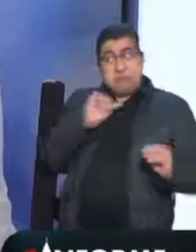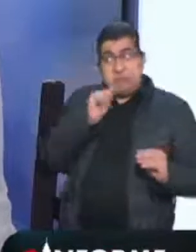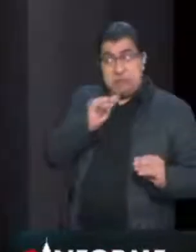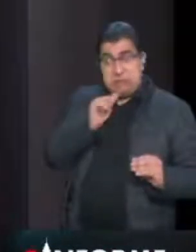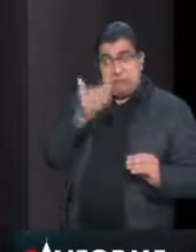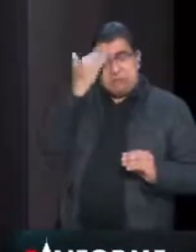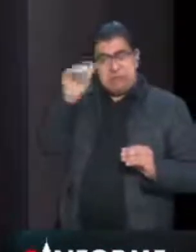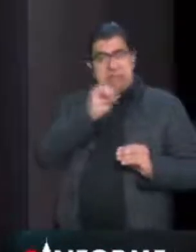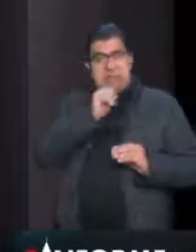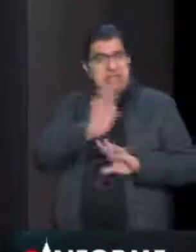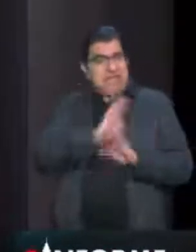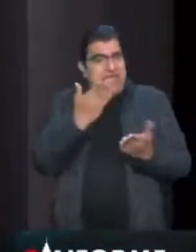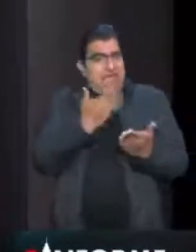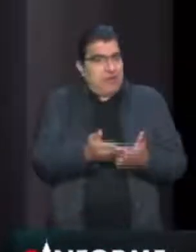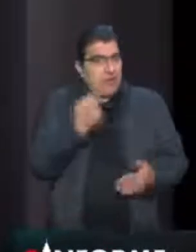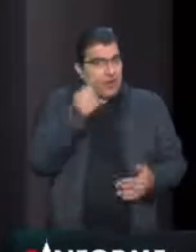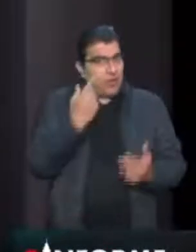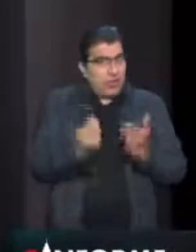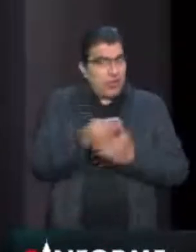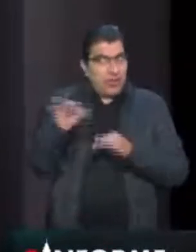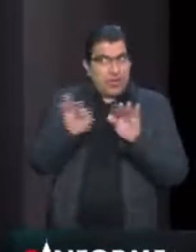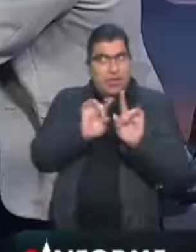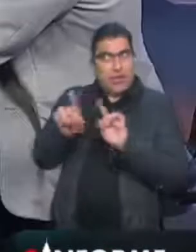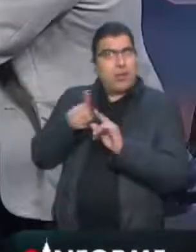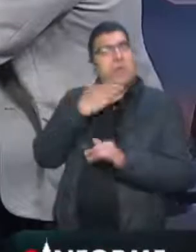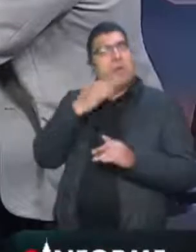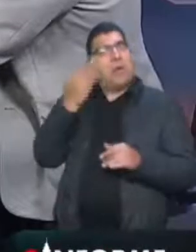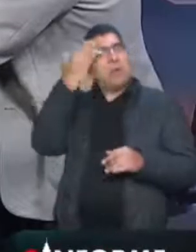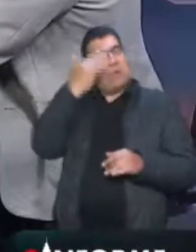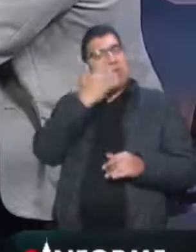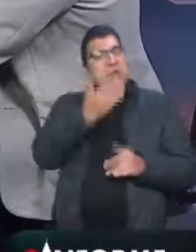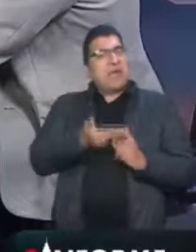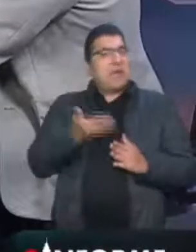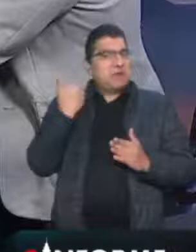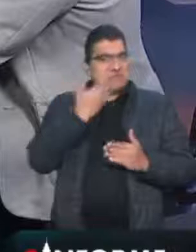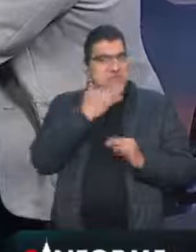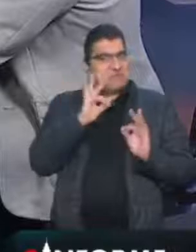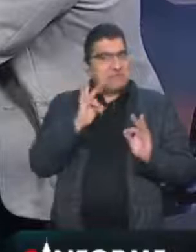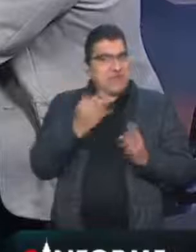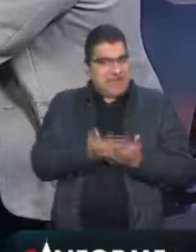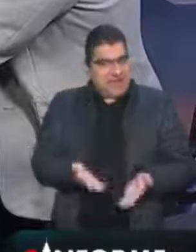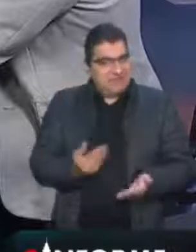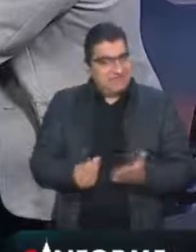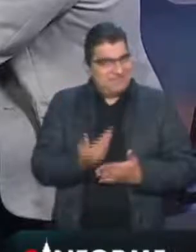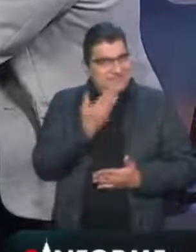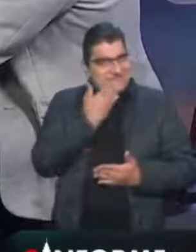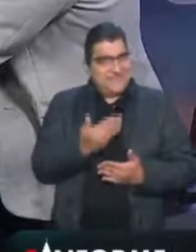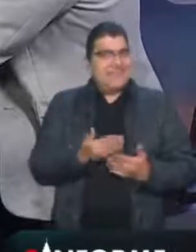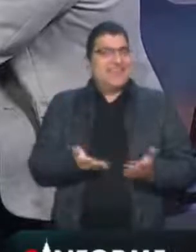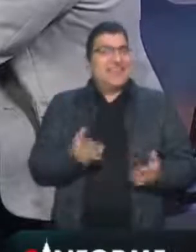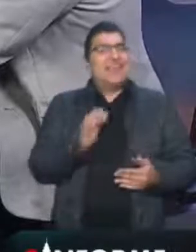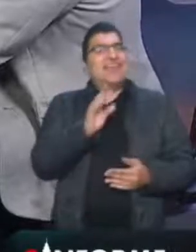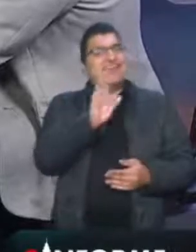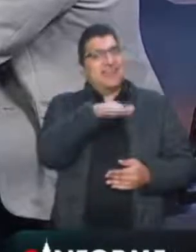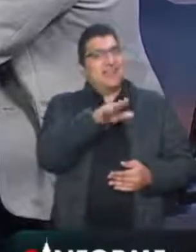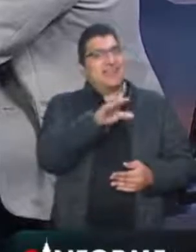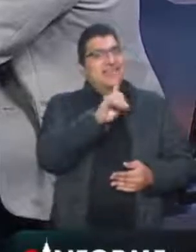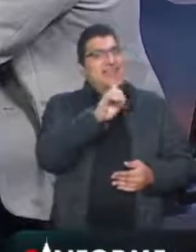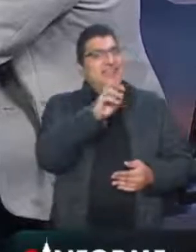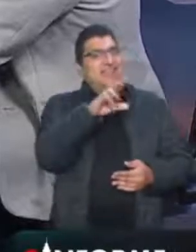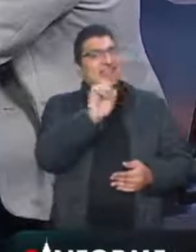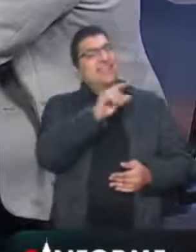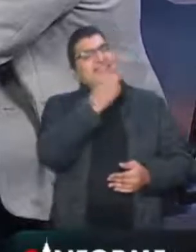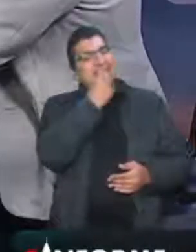se conocía Cofepris, Casi ahora ni sí. se conocía. ¿Qué hacían? Así ¿Qué es. hacían antes? Te hablo de Dresser. A ver, Cuéntanos. ¿qué nos vas a